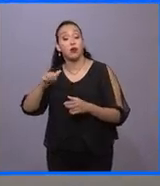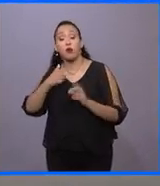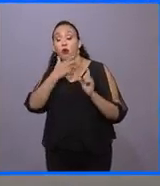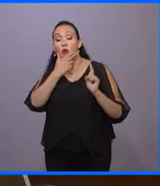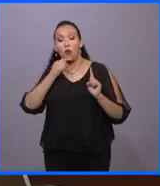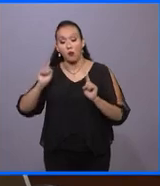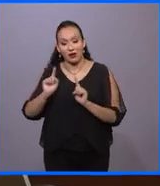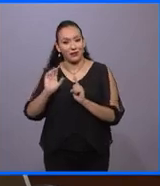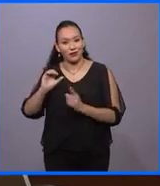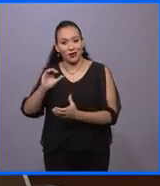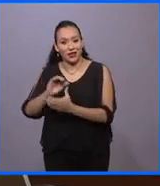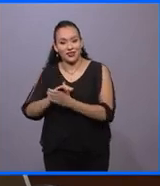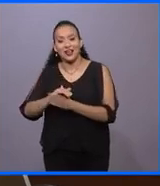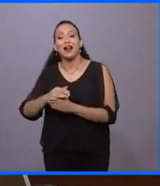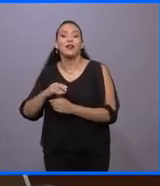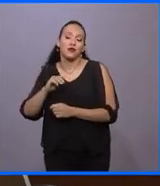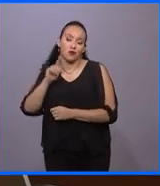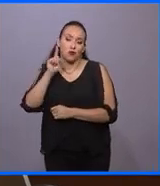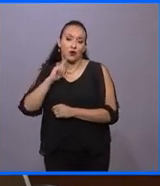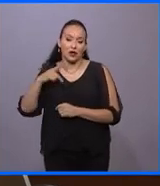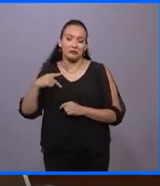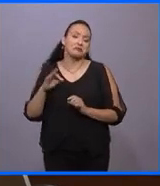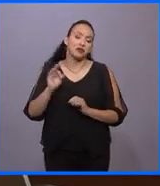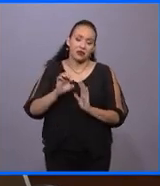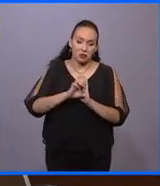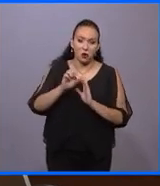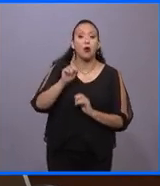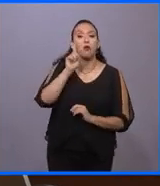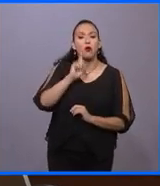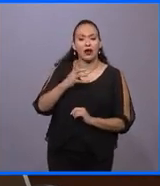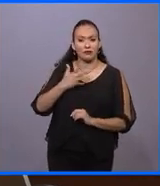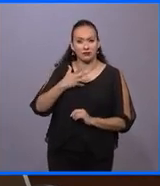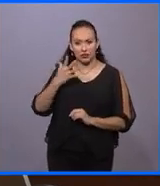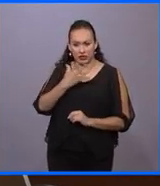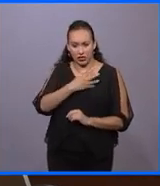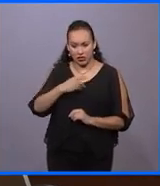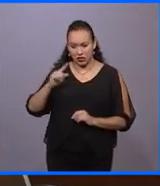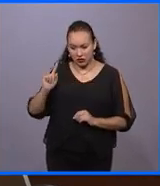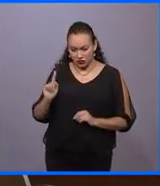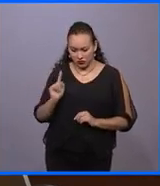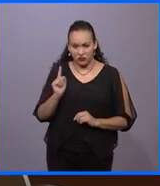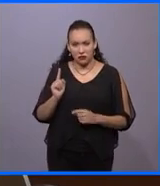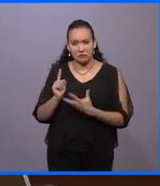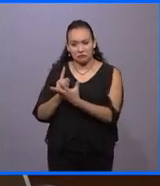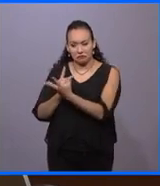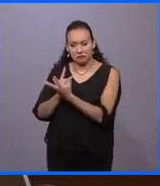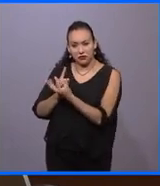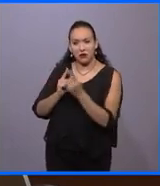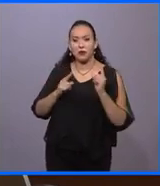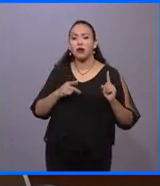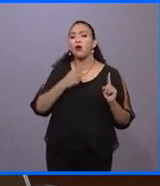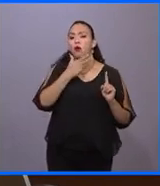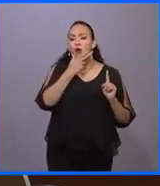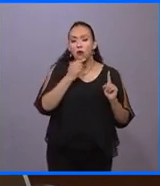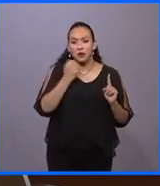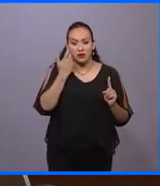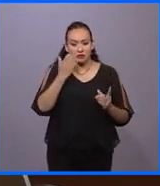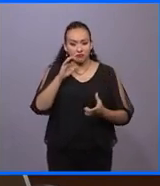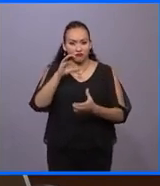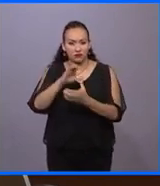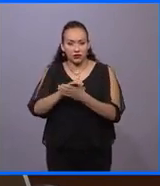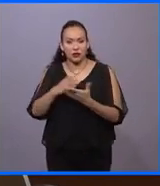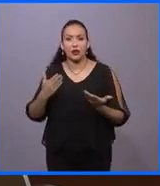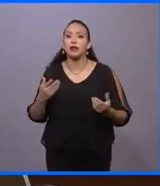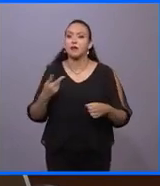progenitora. Violan los derechos a la igualdad y no discriminación y, en consecuencia, a la seguridad jurídica, en tanto